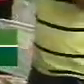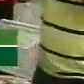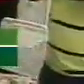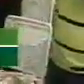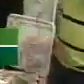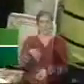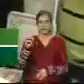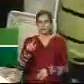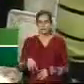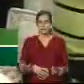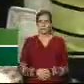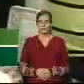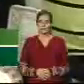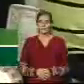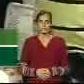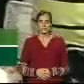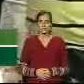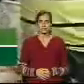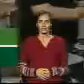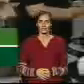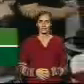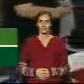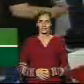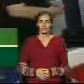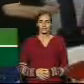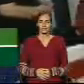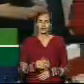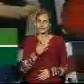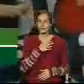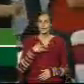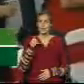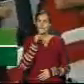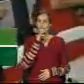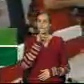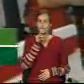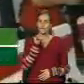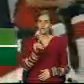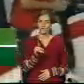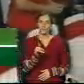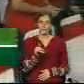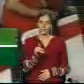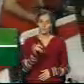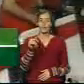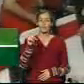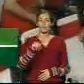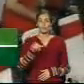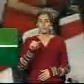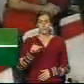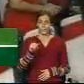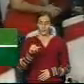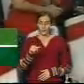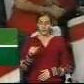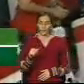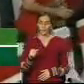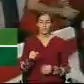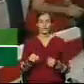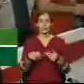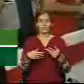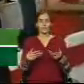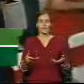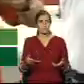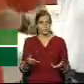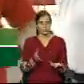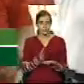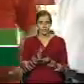Aparte de eso, comandante, quiero informarle que hoy estamos entregando